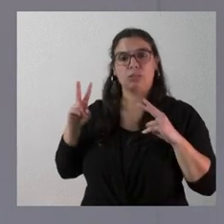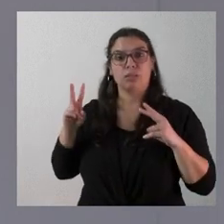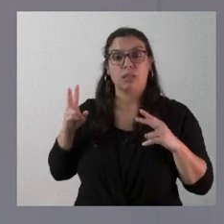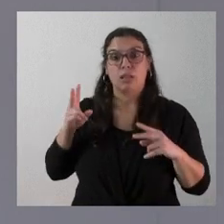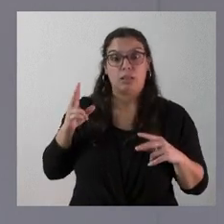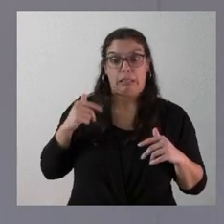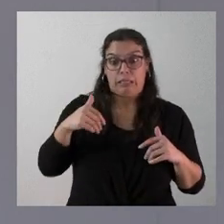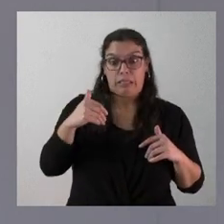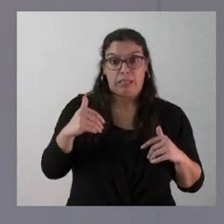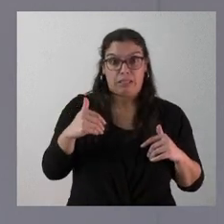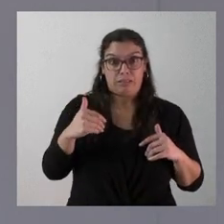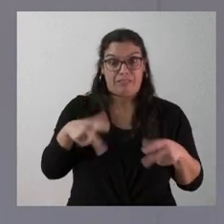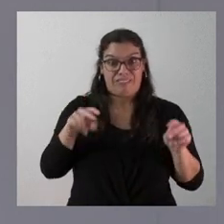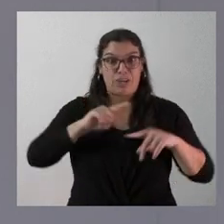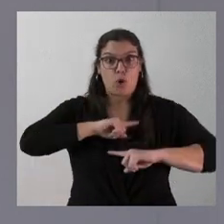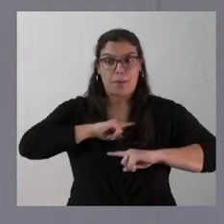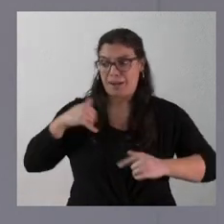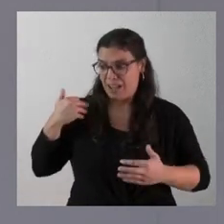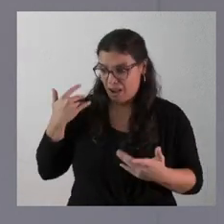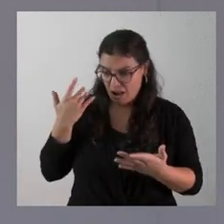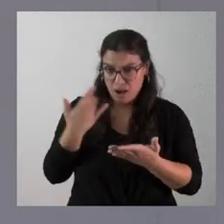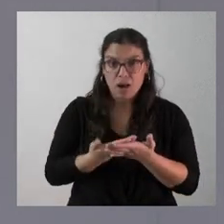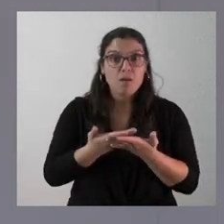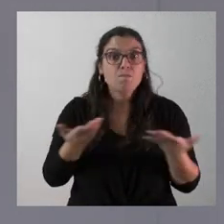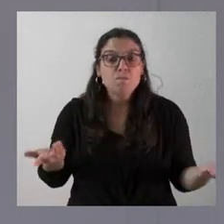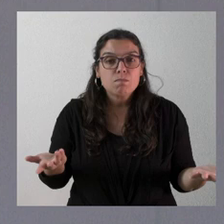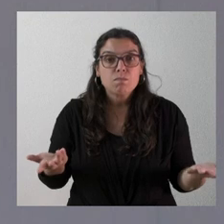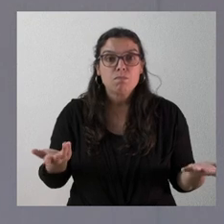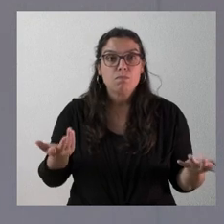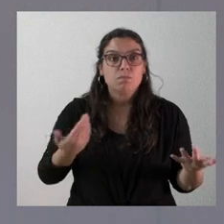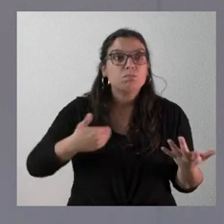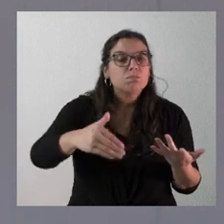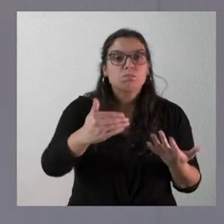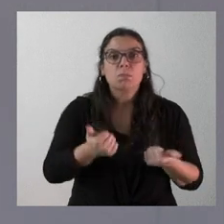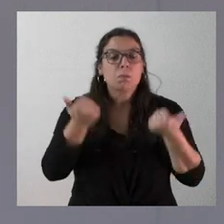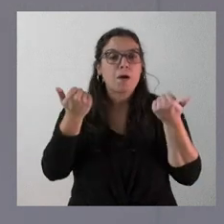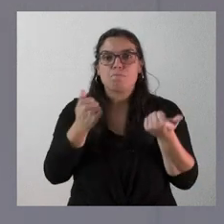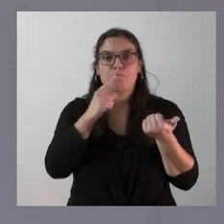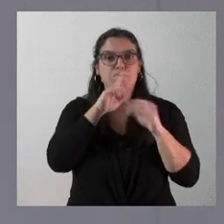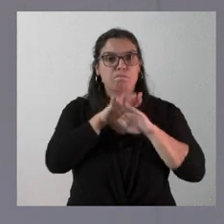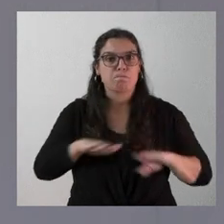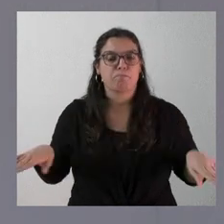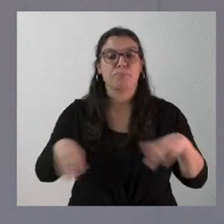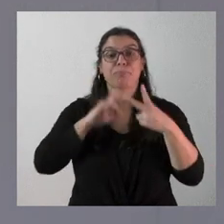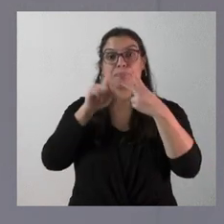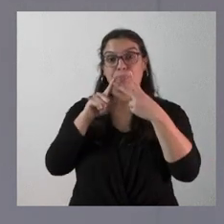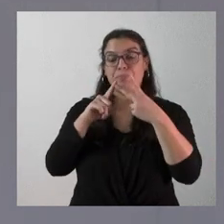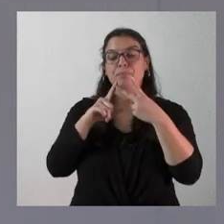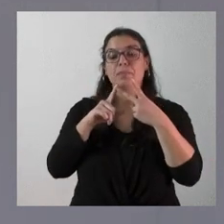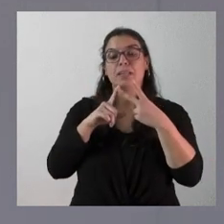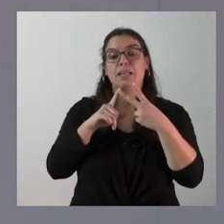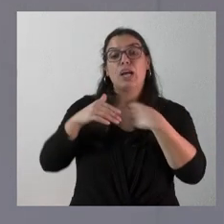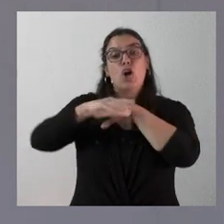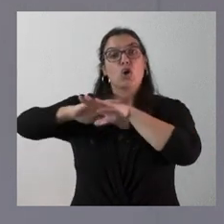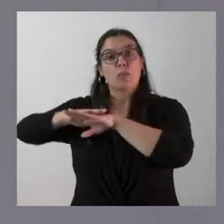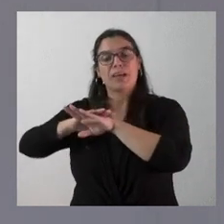terminar noviembre y no tenemos conocimiento de nuevos plazos lo segundo que usted me plantea la cuestión es que el gobierno cuando habla